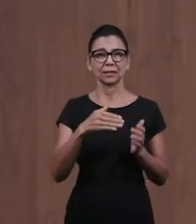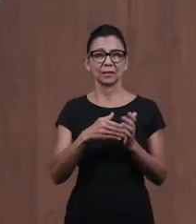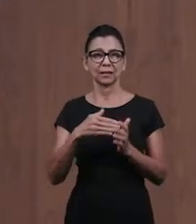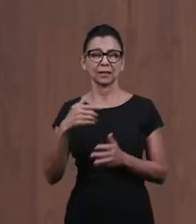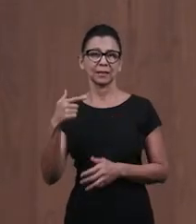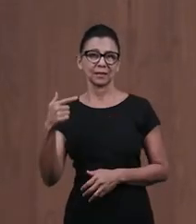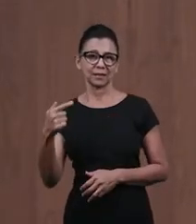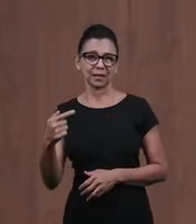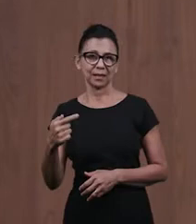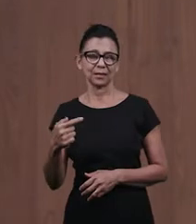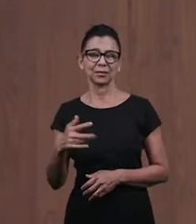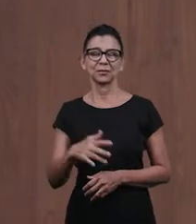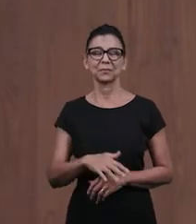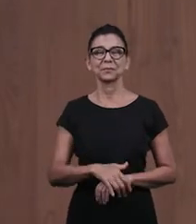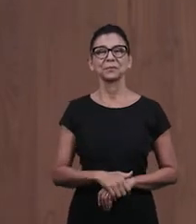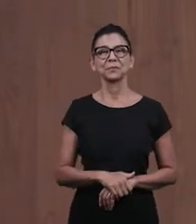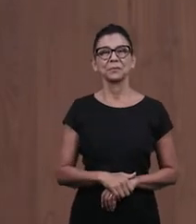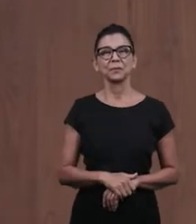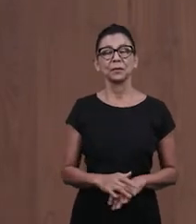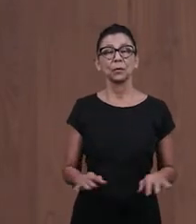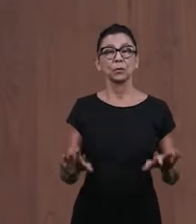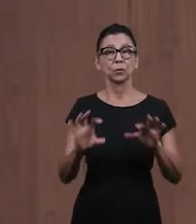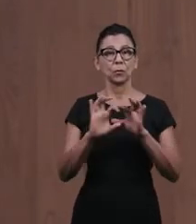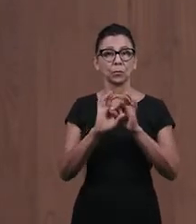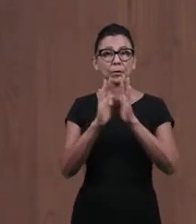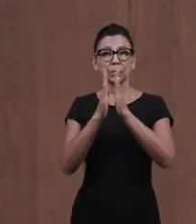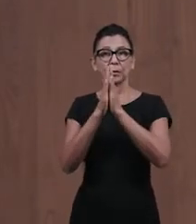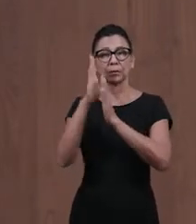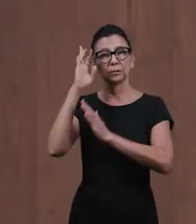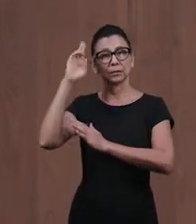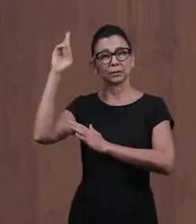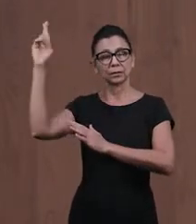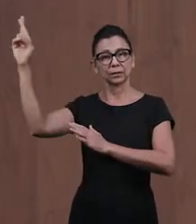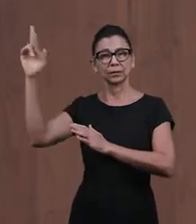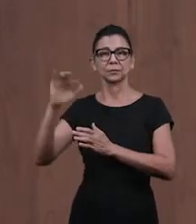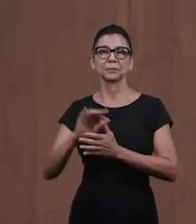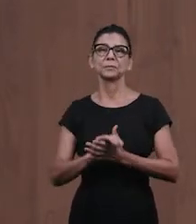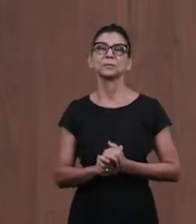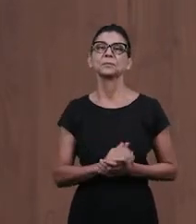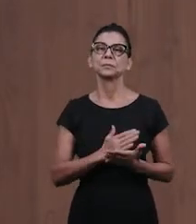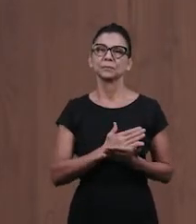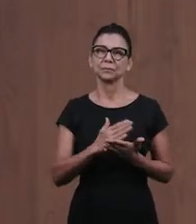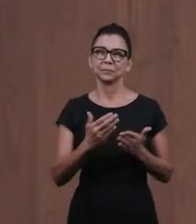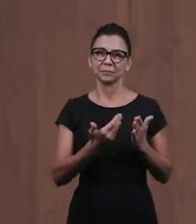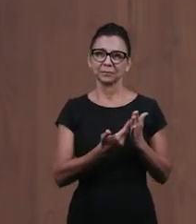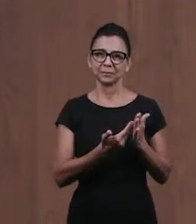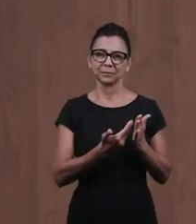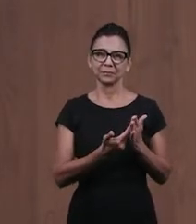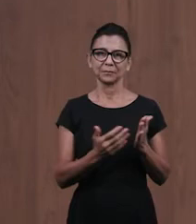clase. Vamos a cerrar nuestros ojos para orar al Señor para dar inicio a la clase de hoy.